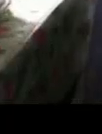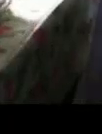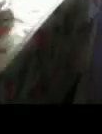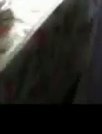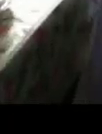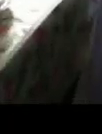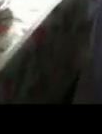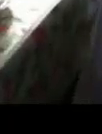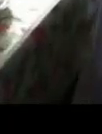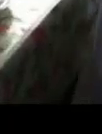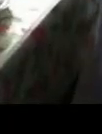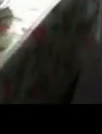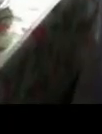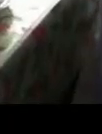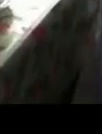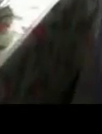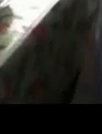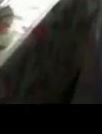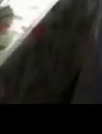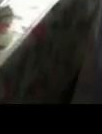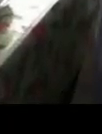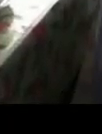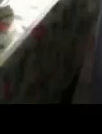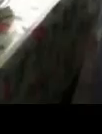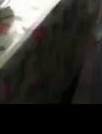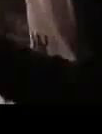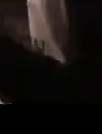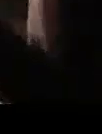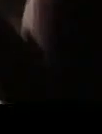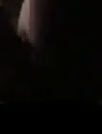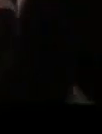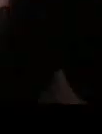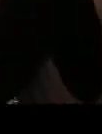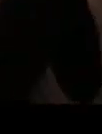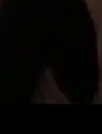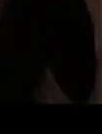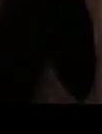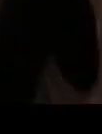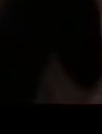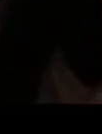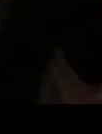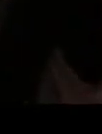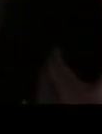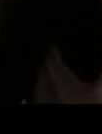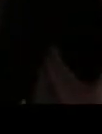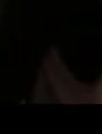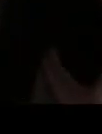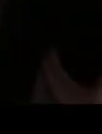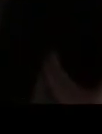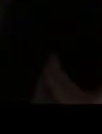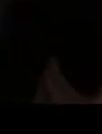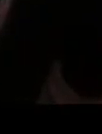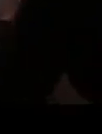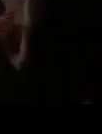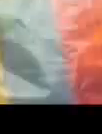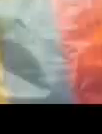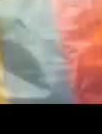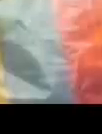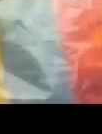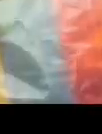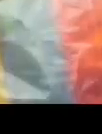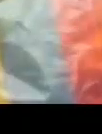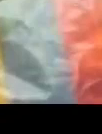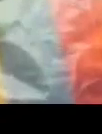le ponemos canjil, chifle, tostado. O sea, depende del gusto del cliente. Hay personas que dicen solo tostado, solo chifle, solo